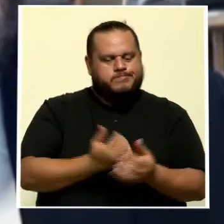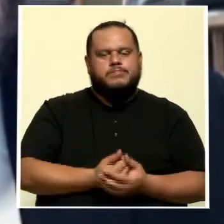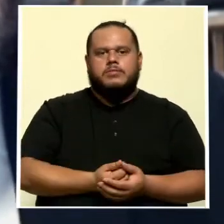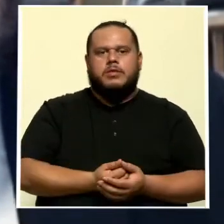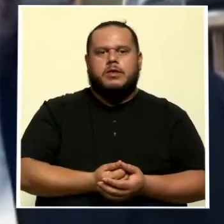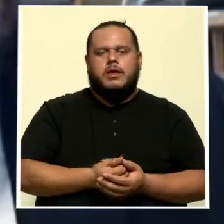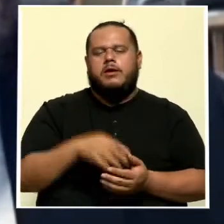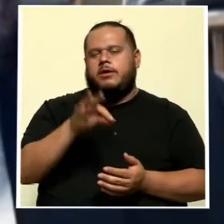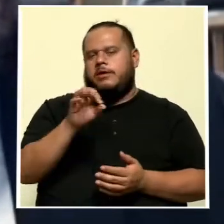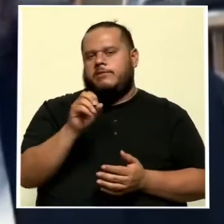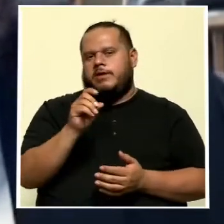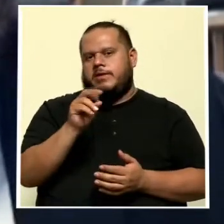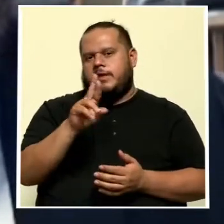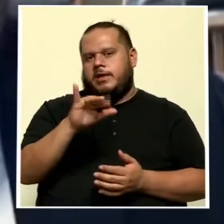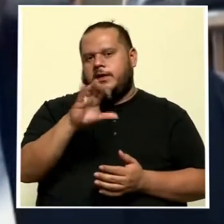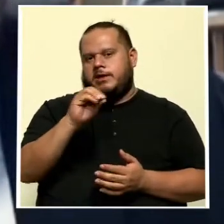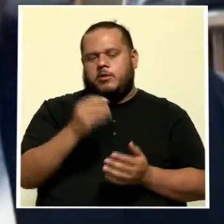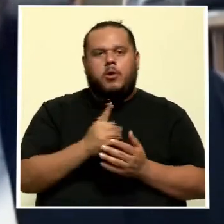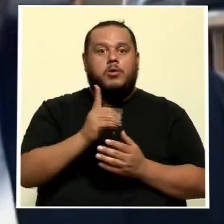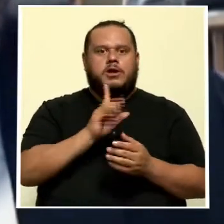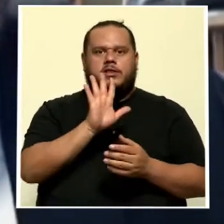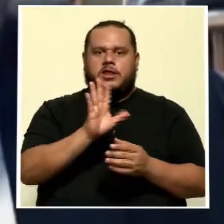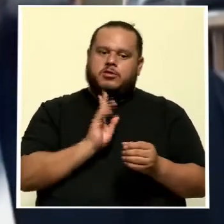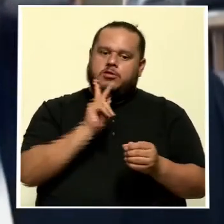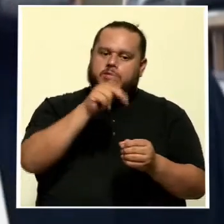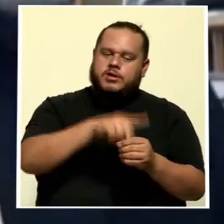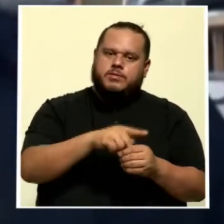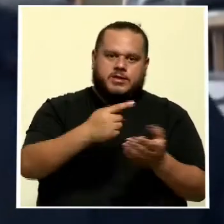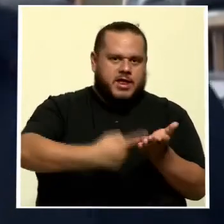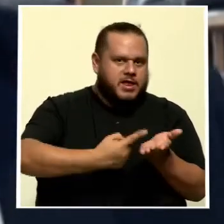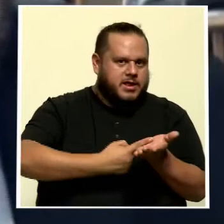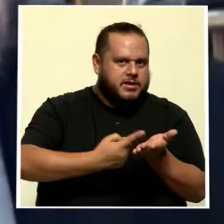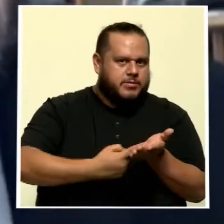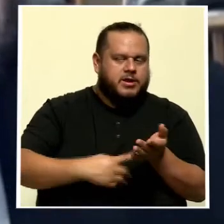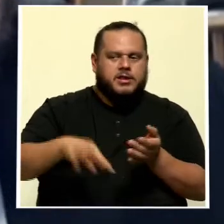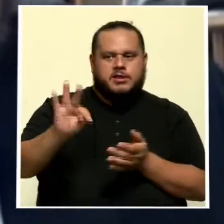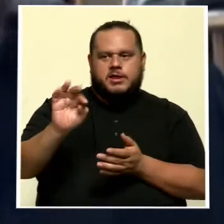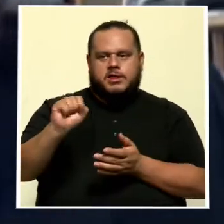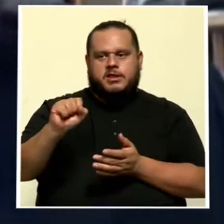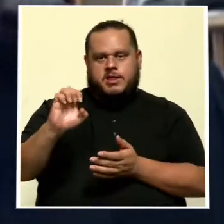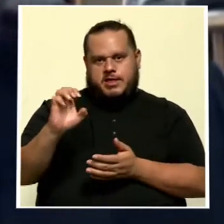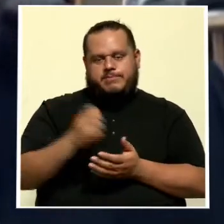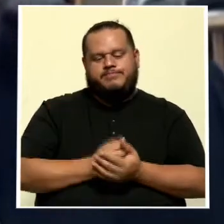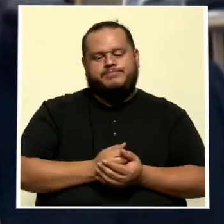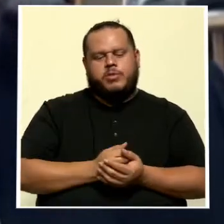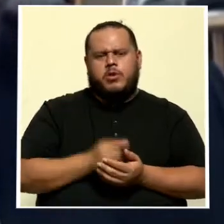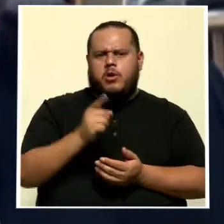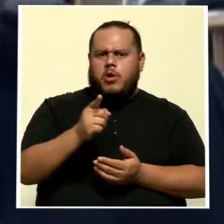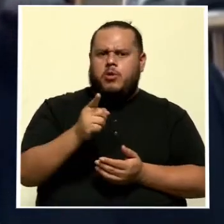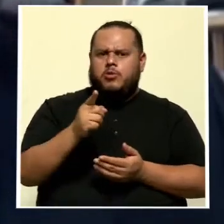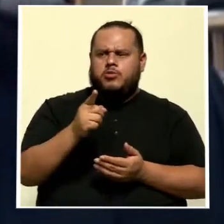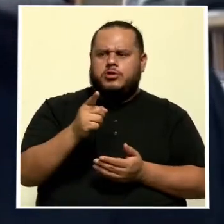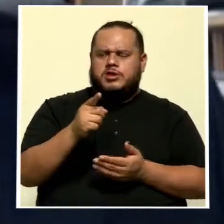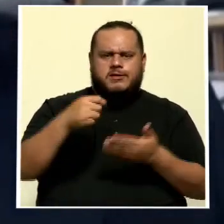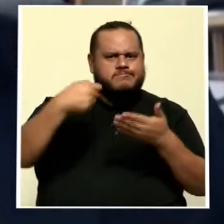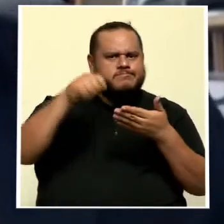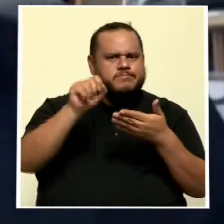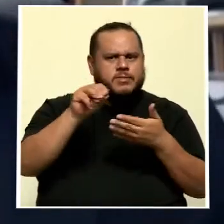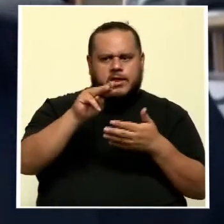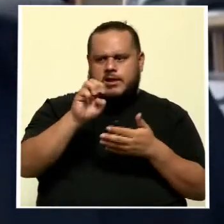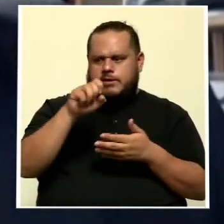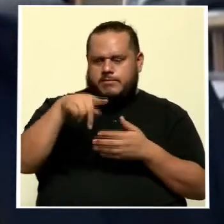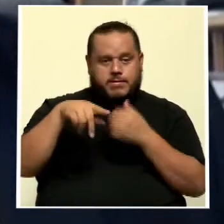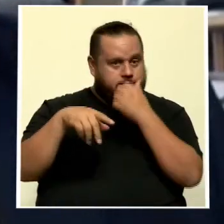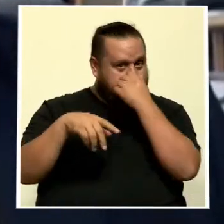Don Federico, en una de sus participaciones en el debate del Tribunal Supremo de Elecciones, usted calificó al MEP,